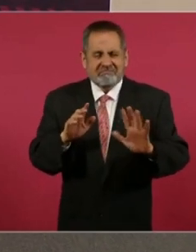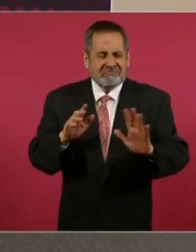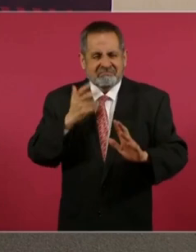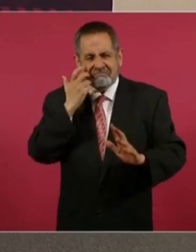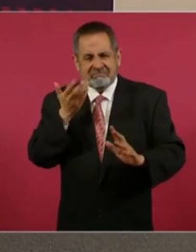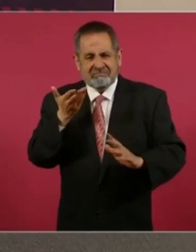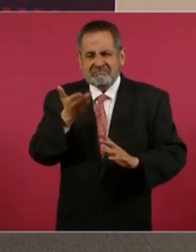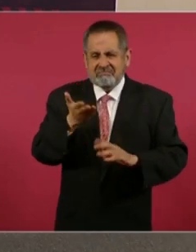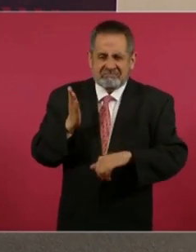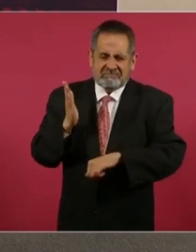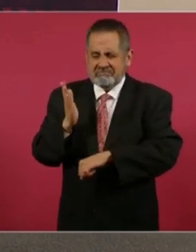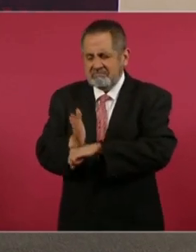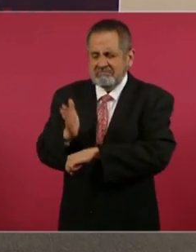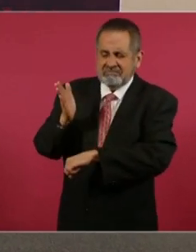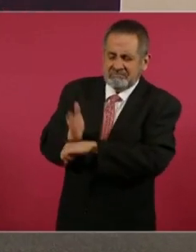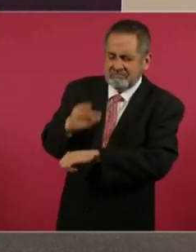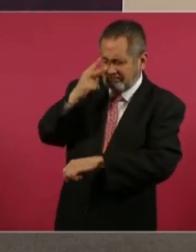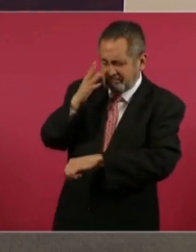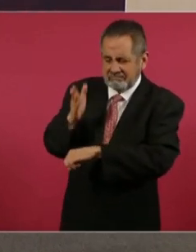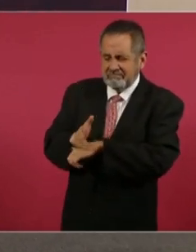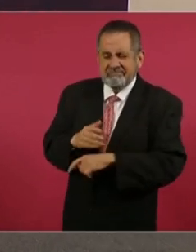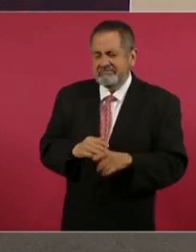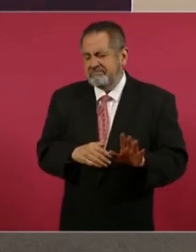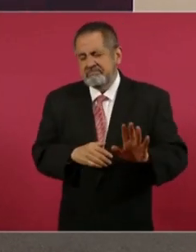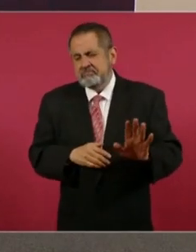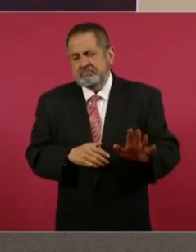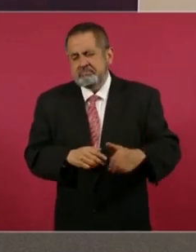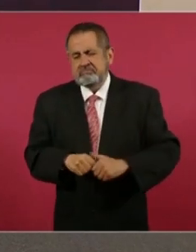pidiendo sanciones a México, pero